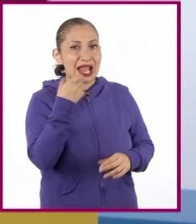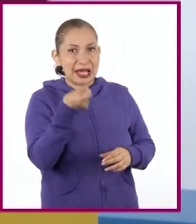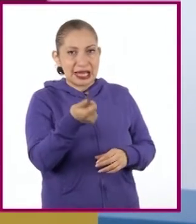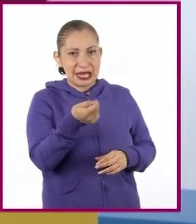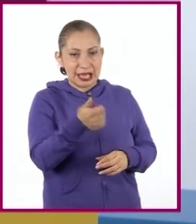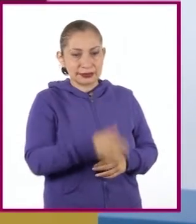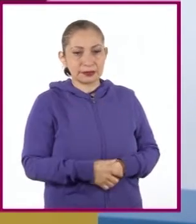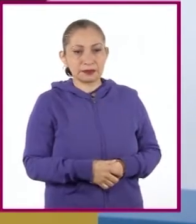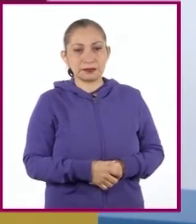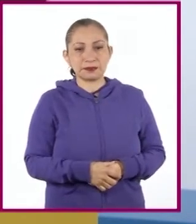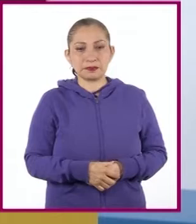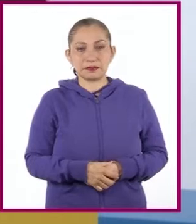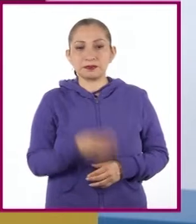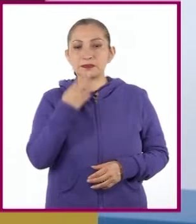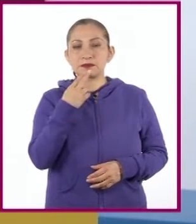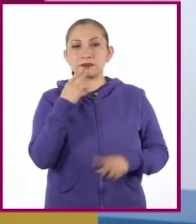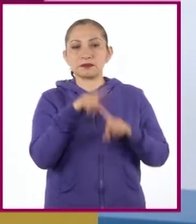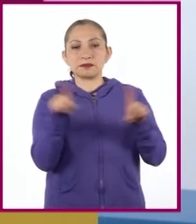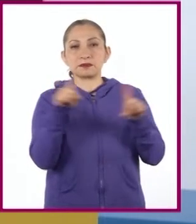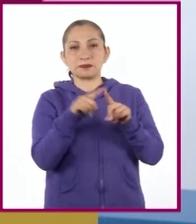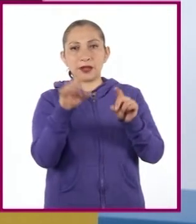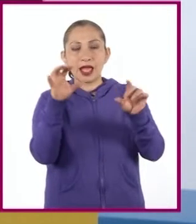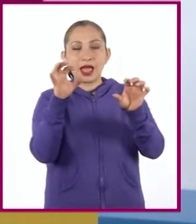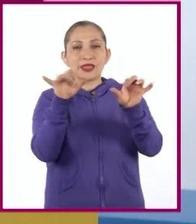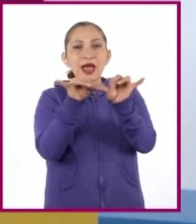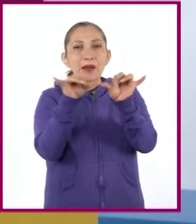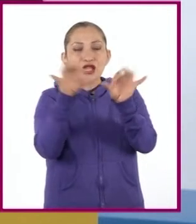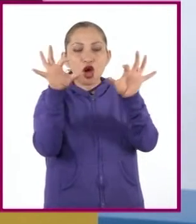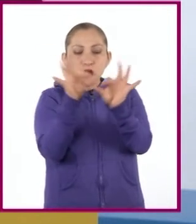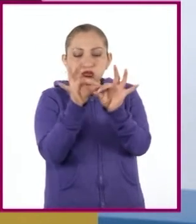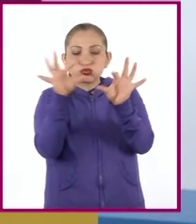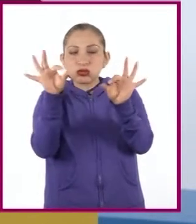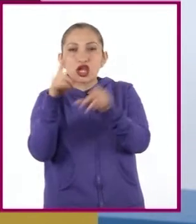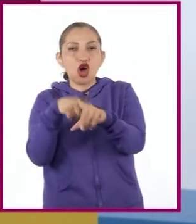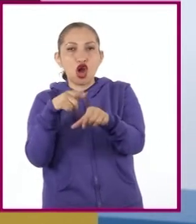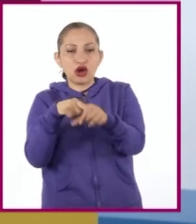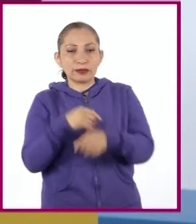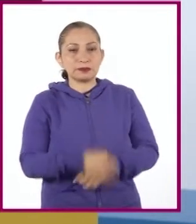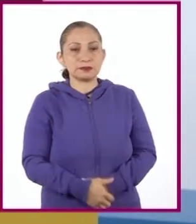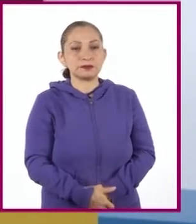canicas. Y las usaré de diferentes tamaños y colores.